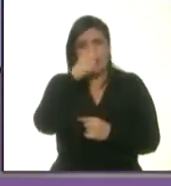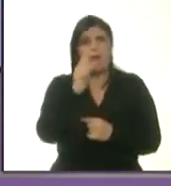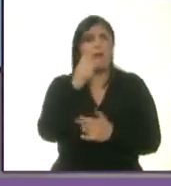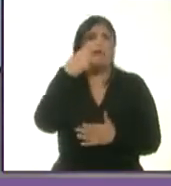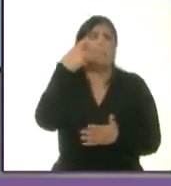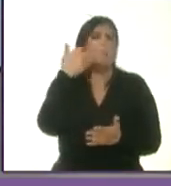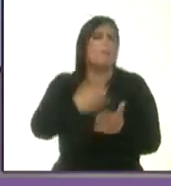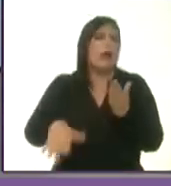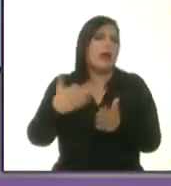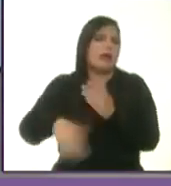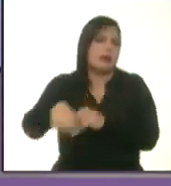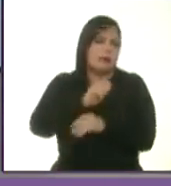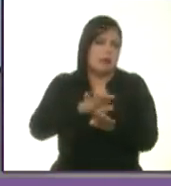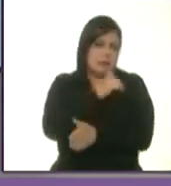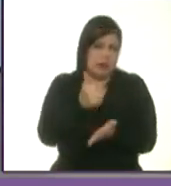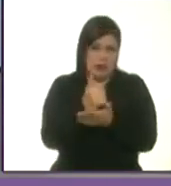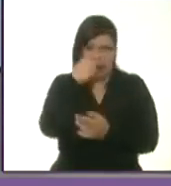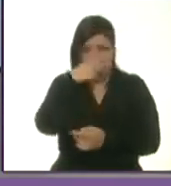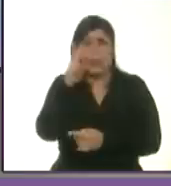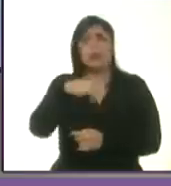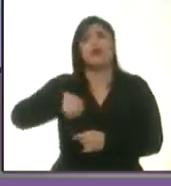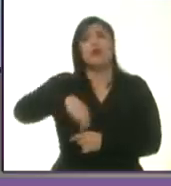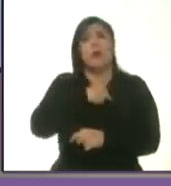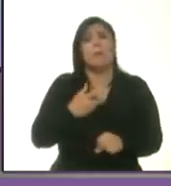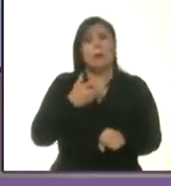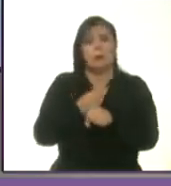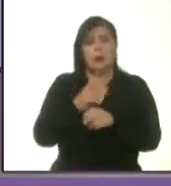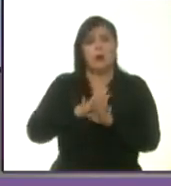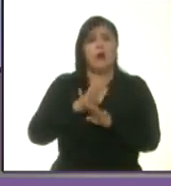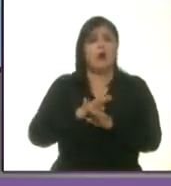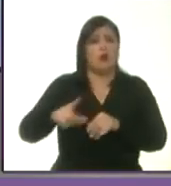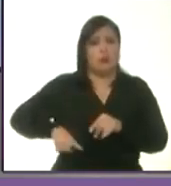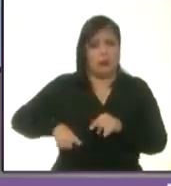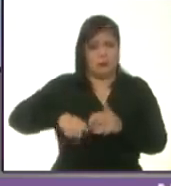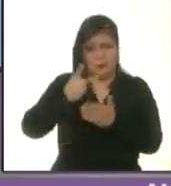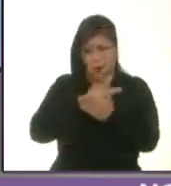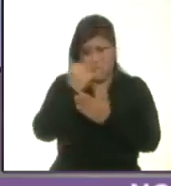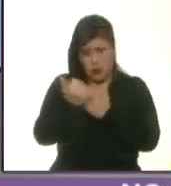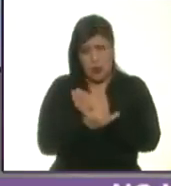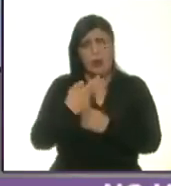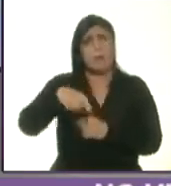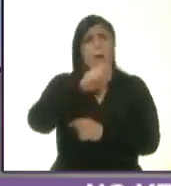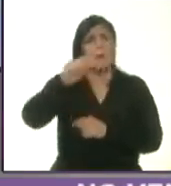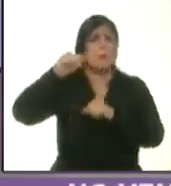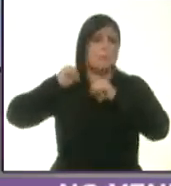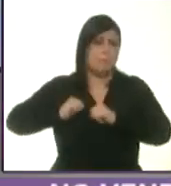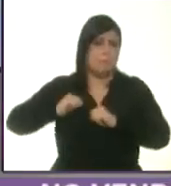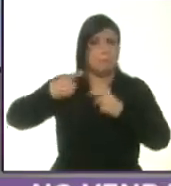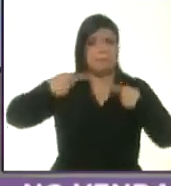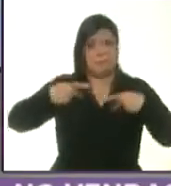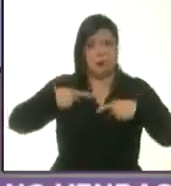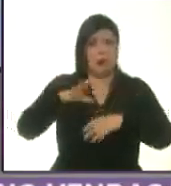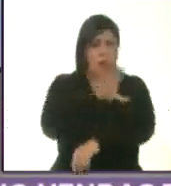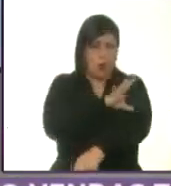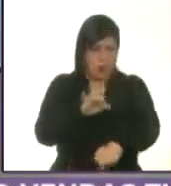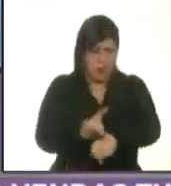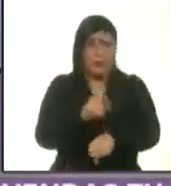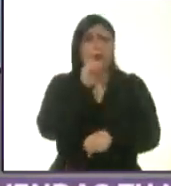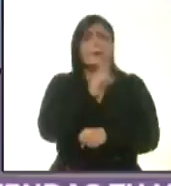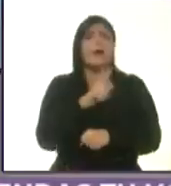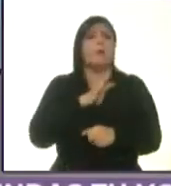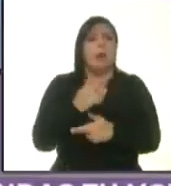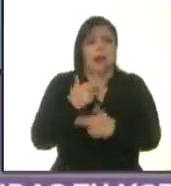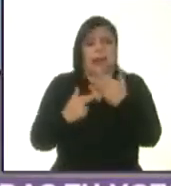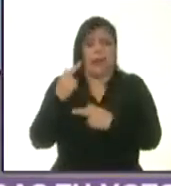ciudad eso es lo que vamos a hacer un gobierno con un proyecto con funcionarios públicos honestos y que se dedique a regresar